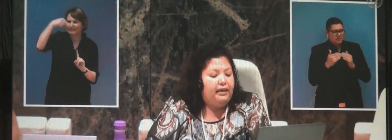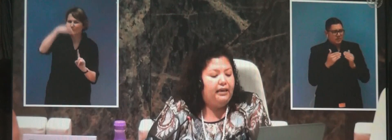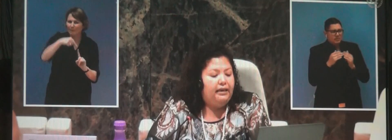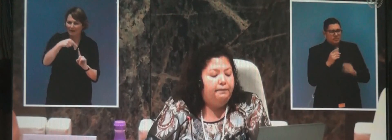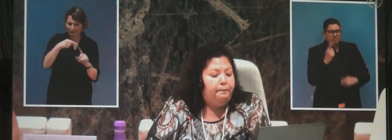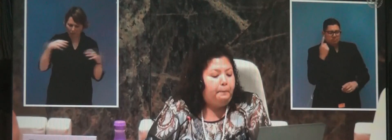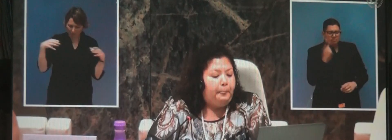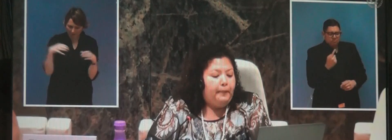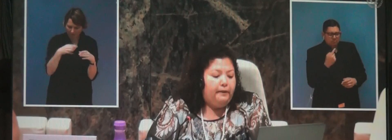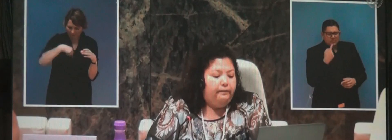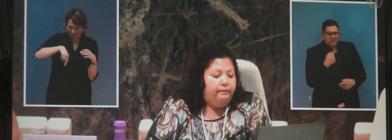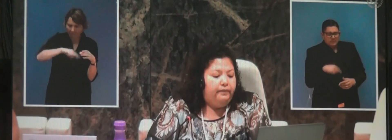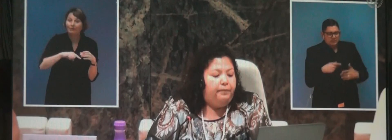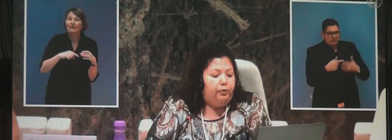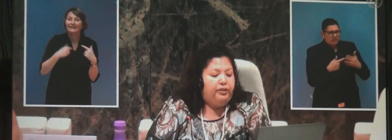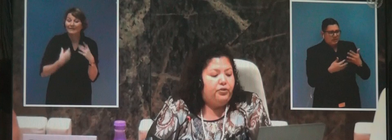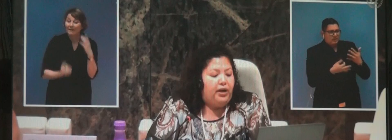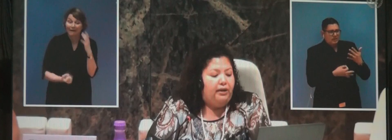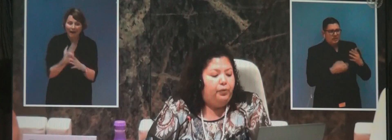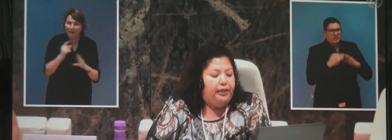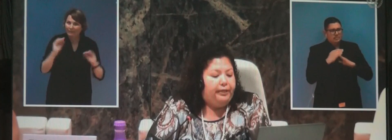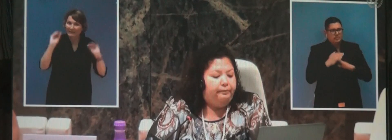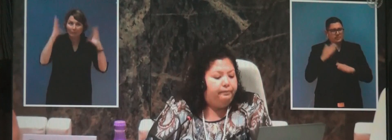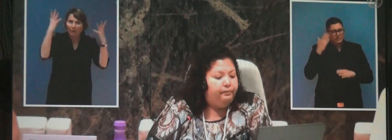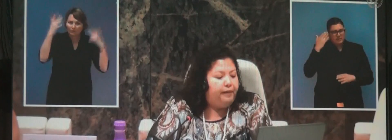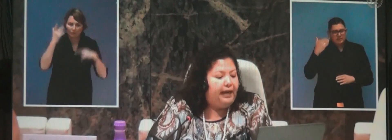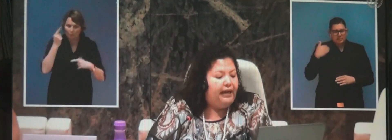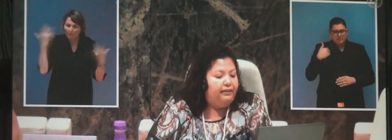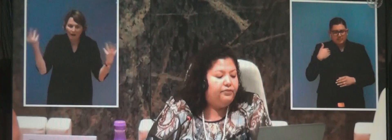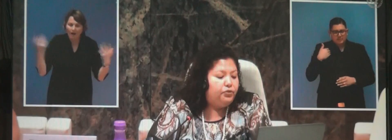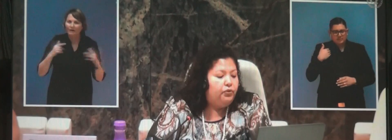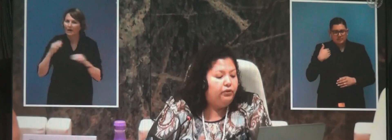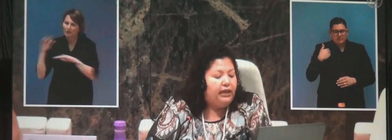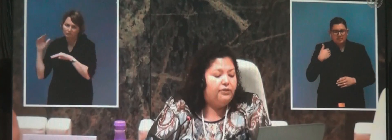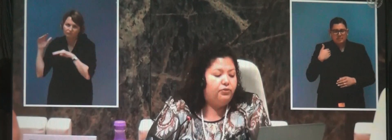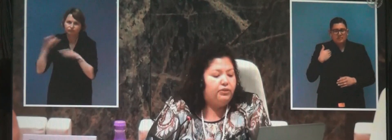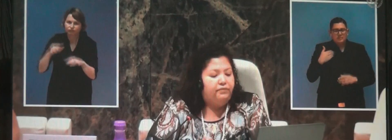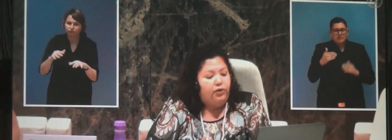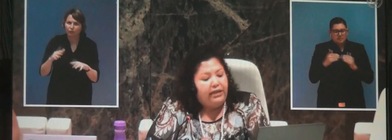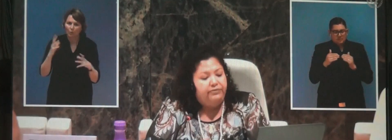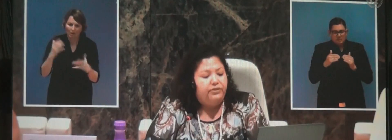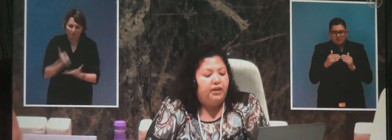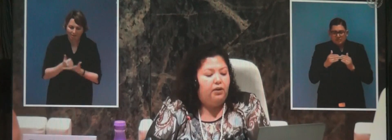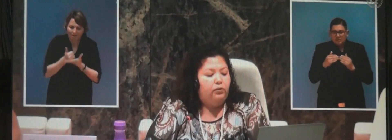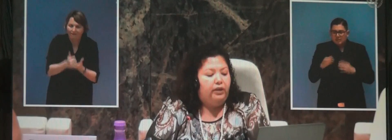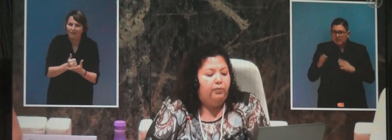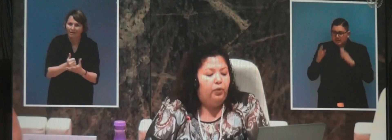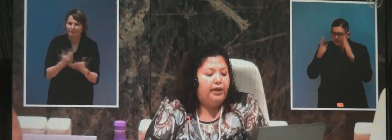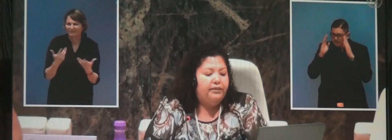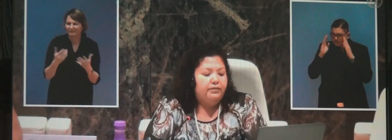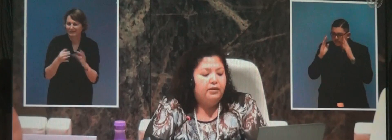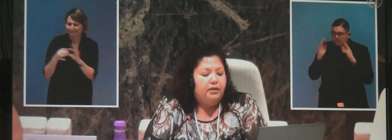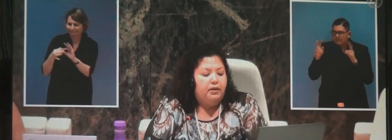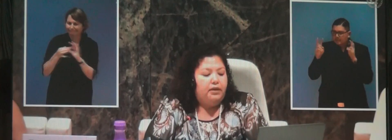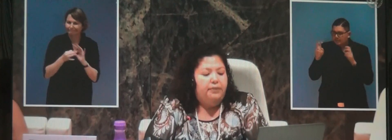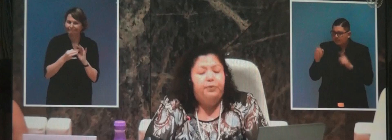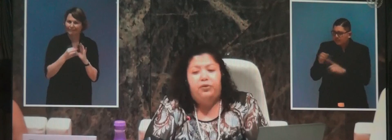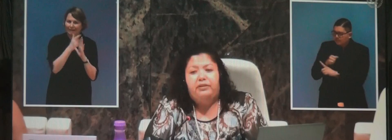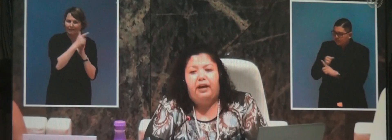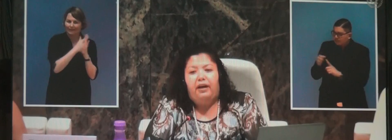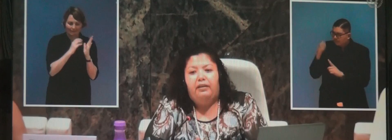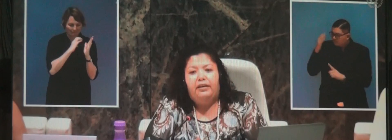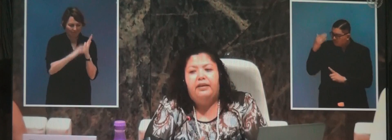Ley de Protección a la Mujer, para la atención de casos de violencia contra las mujeres